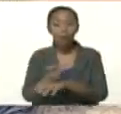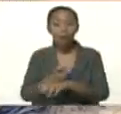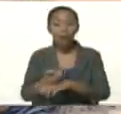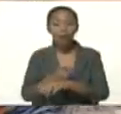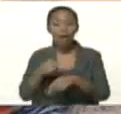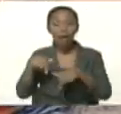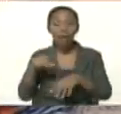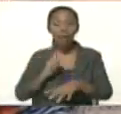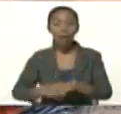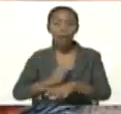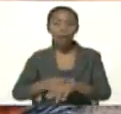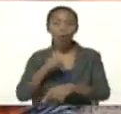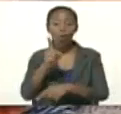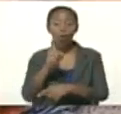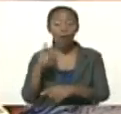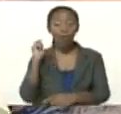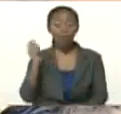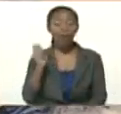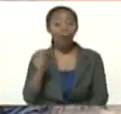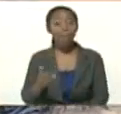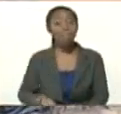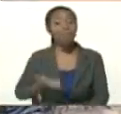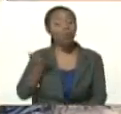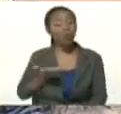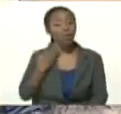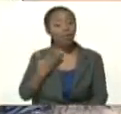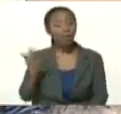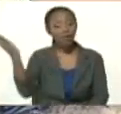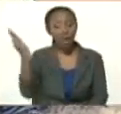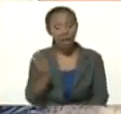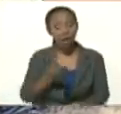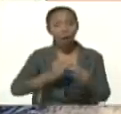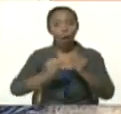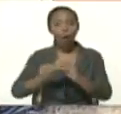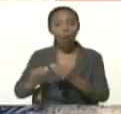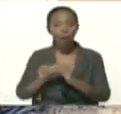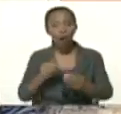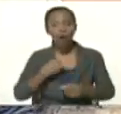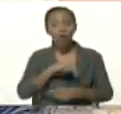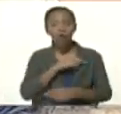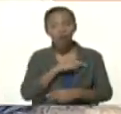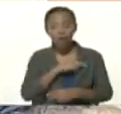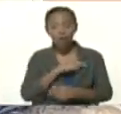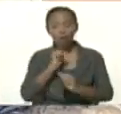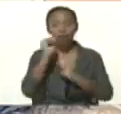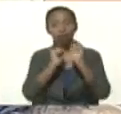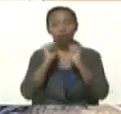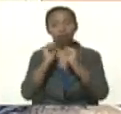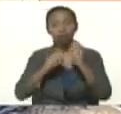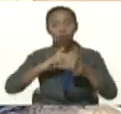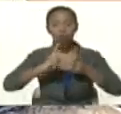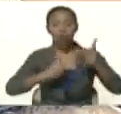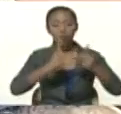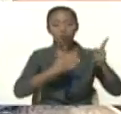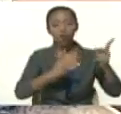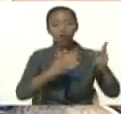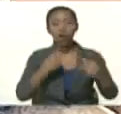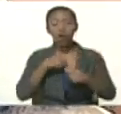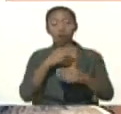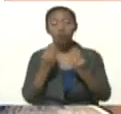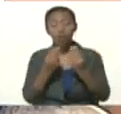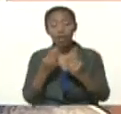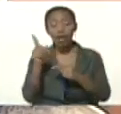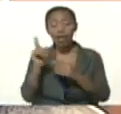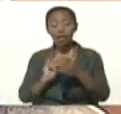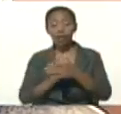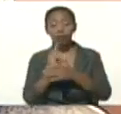este momento una tarea importante, que hemos venido recuperando nuestro aparato productivo. Muchas de esas plantas las tenemos ya